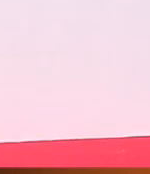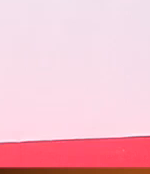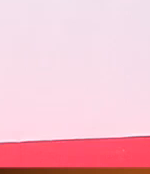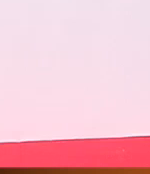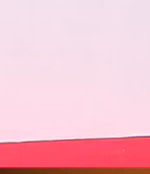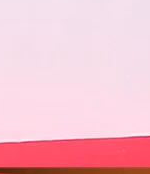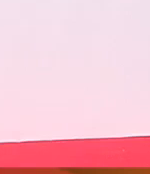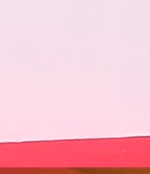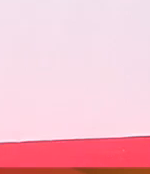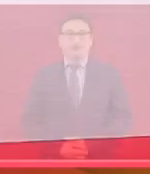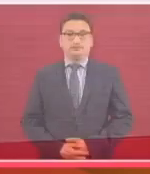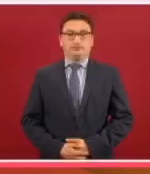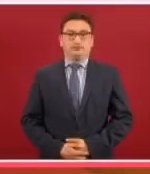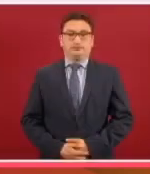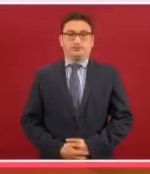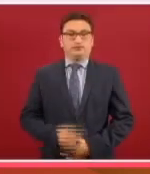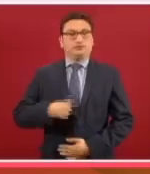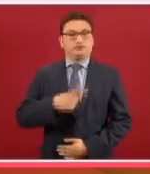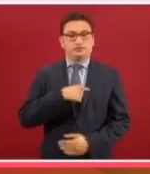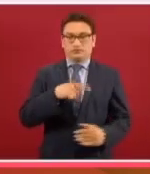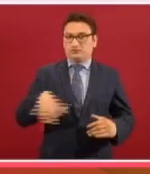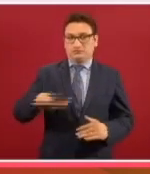Sigamos cuidándonos en casa,